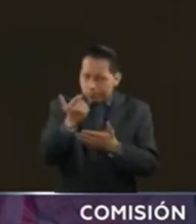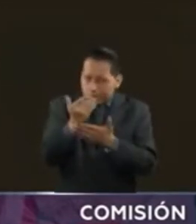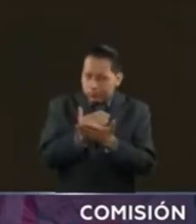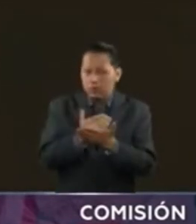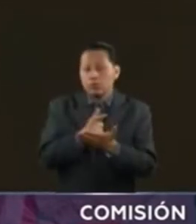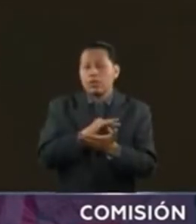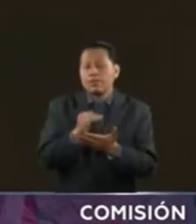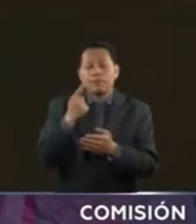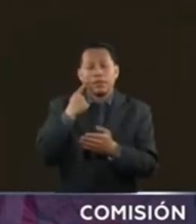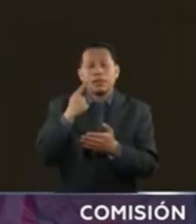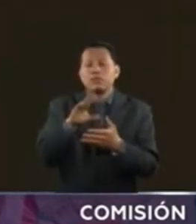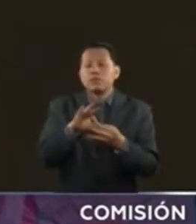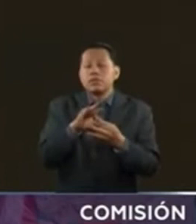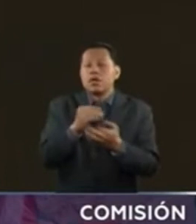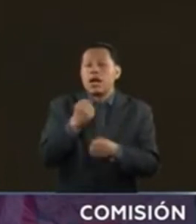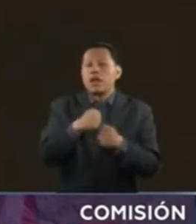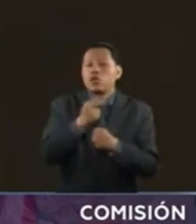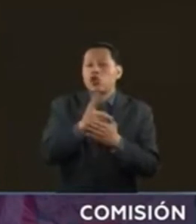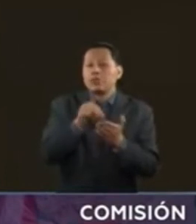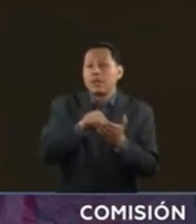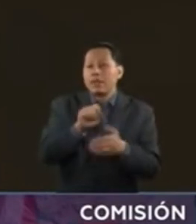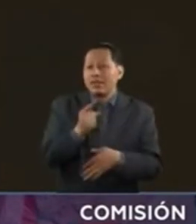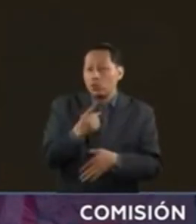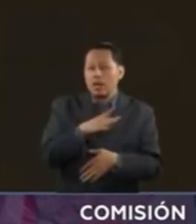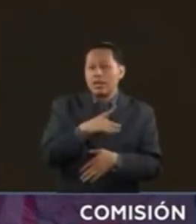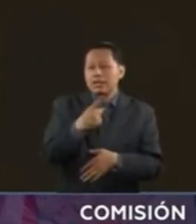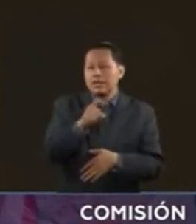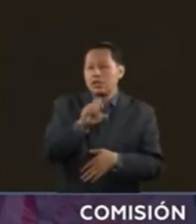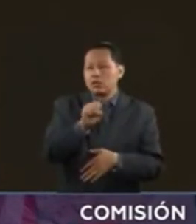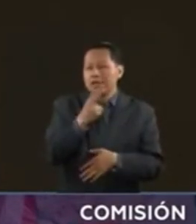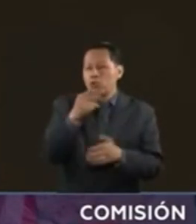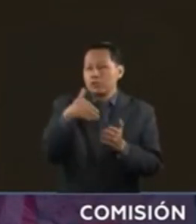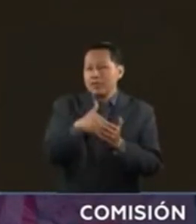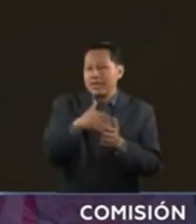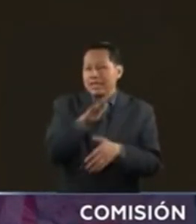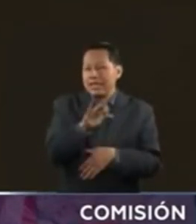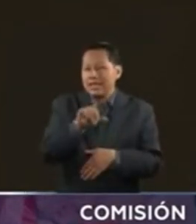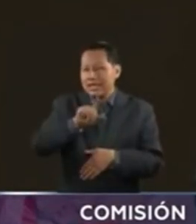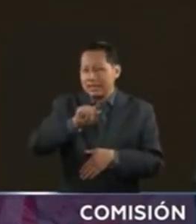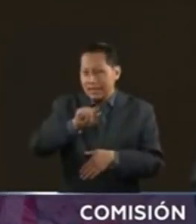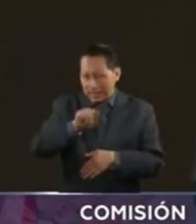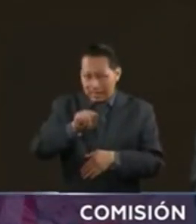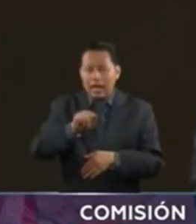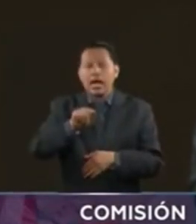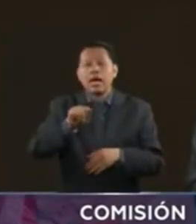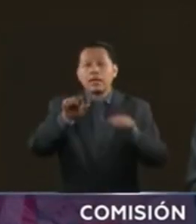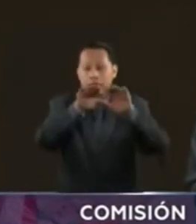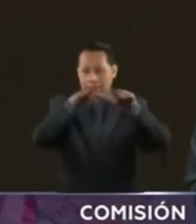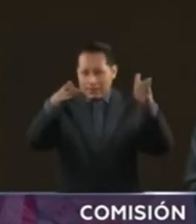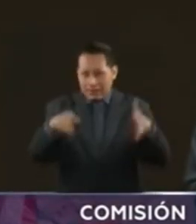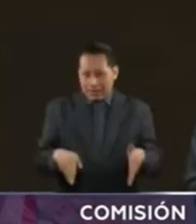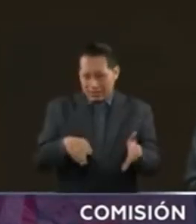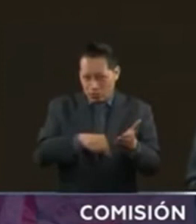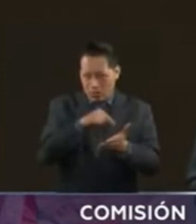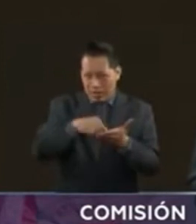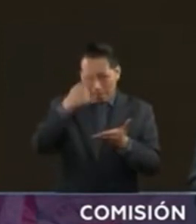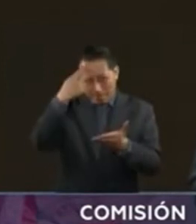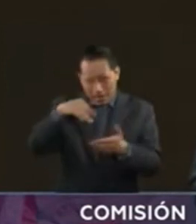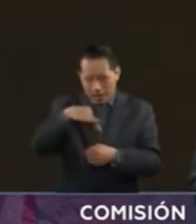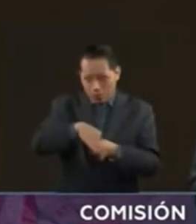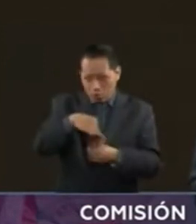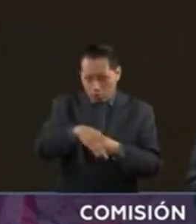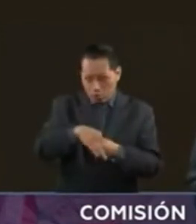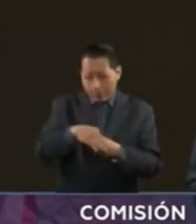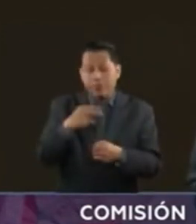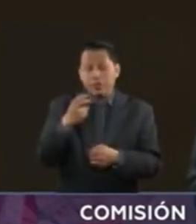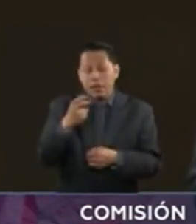se establecieron 162 mil 570 casillas si a ello le